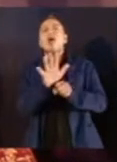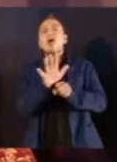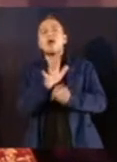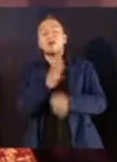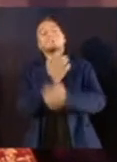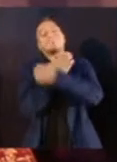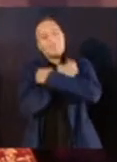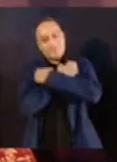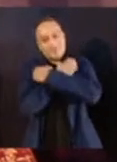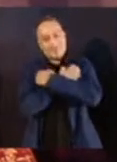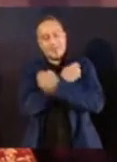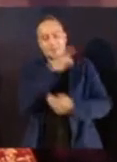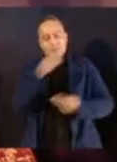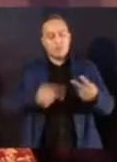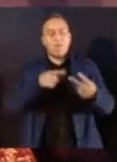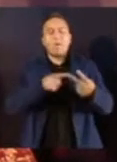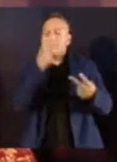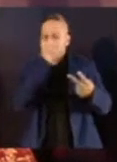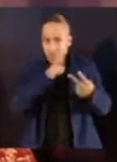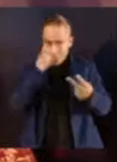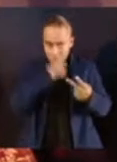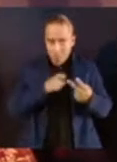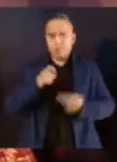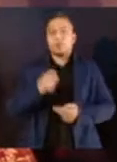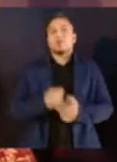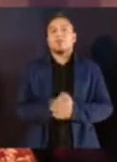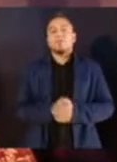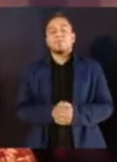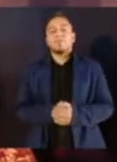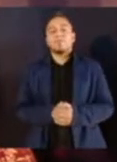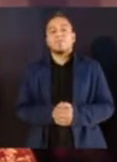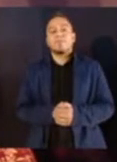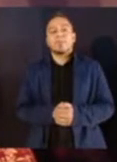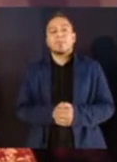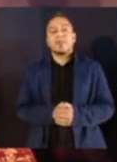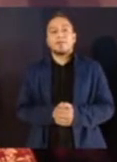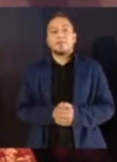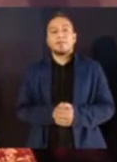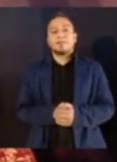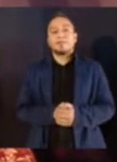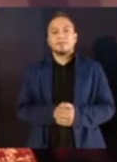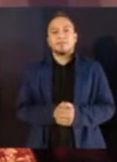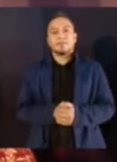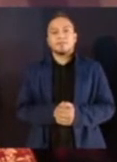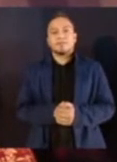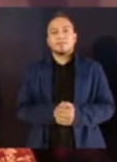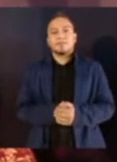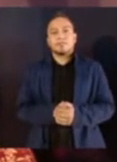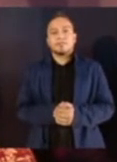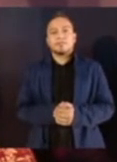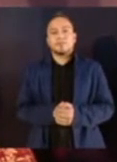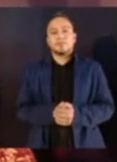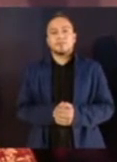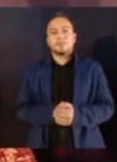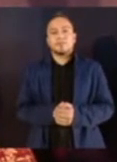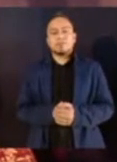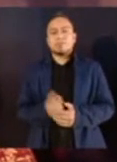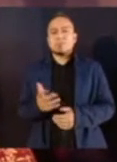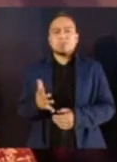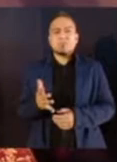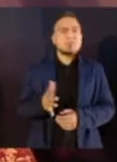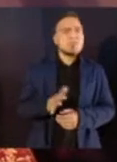al aspecto pedagógico? Después de haber pasado, pues por lo menos 30, 35